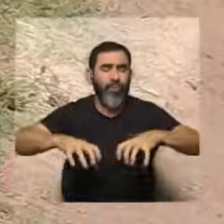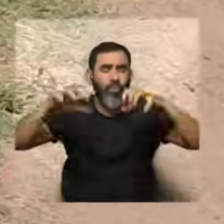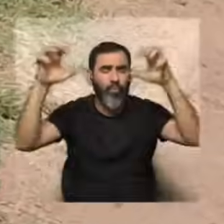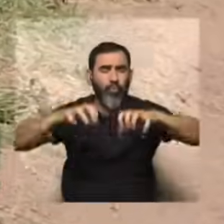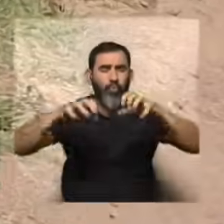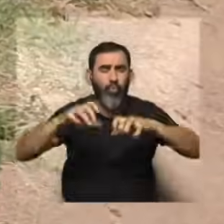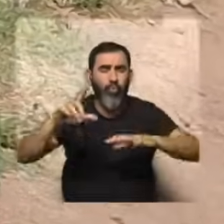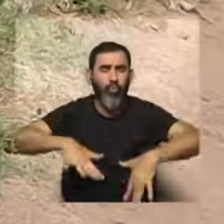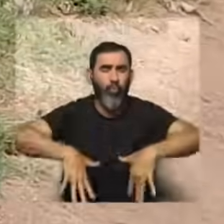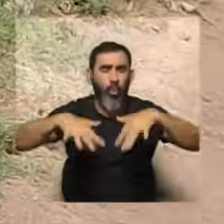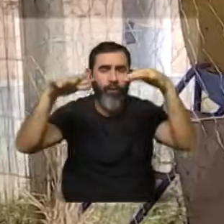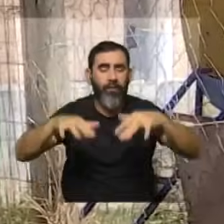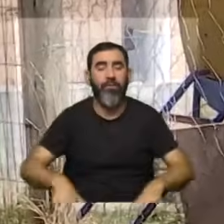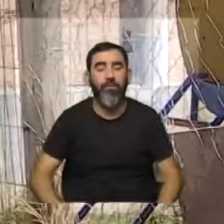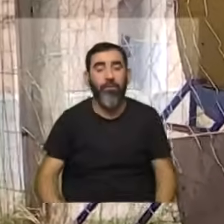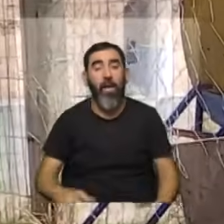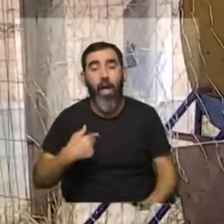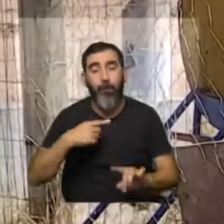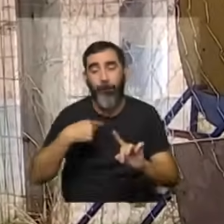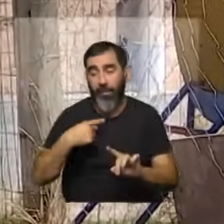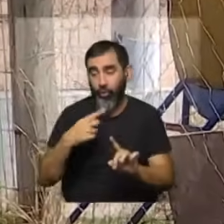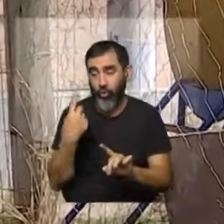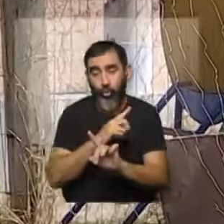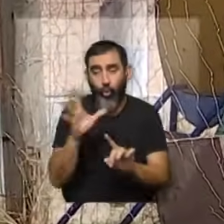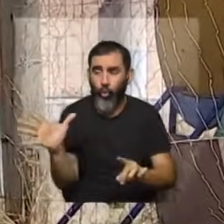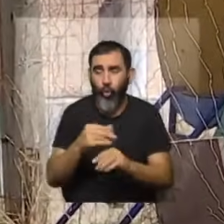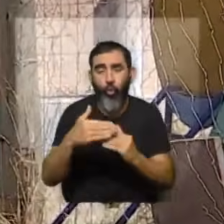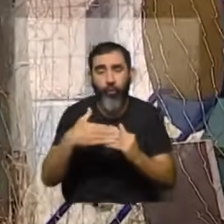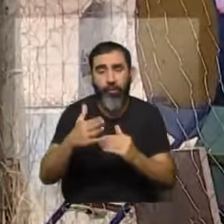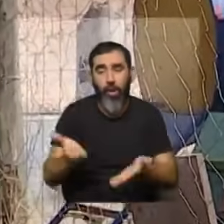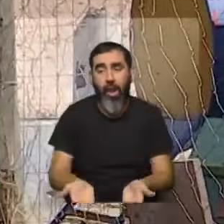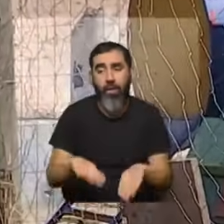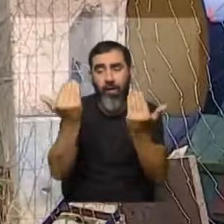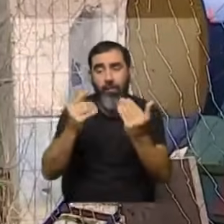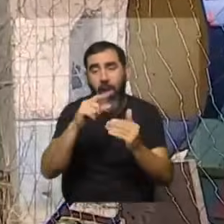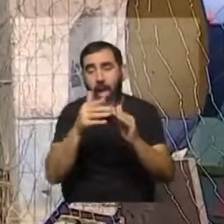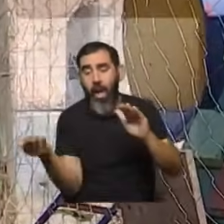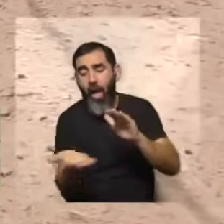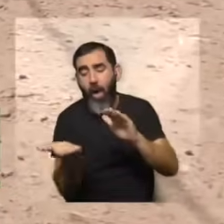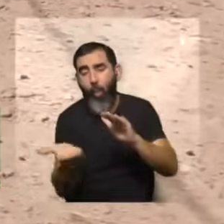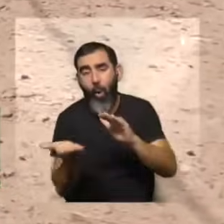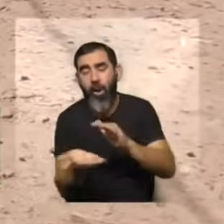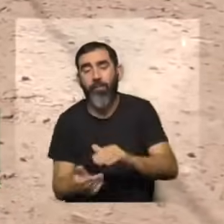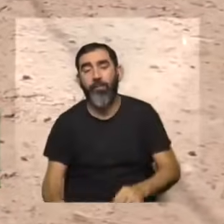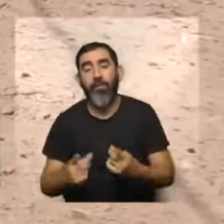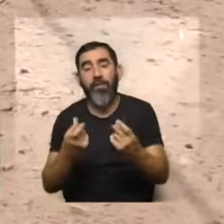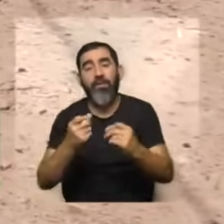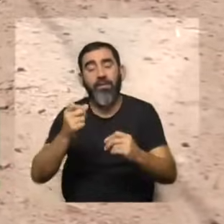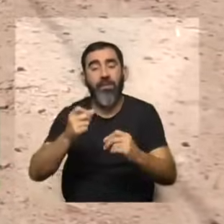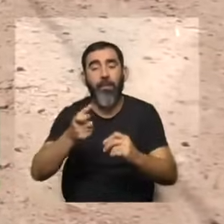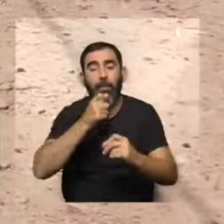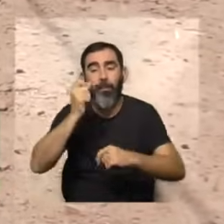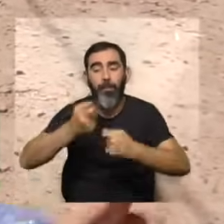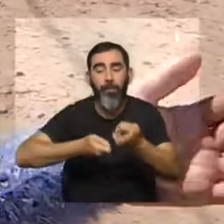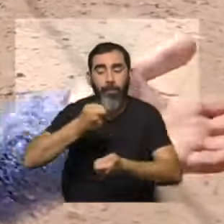inunda. No solo a mí, sino a todos los vecinos de la vuelta, tenemos que estar levantando la chapa para que bien que pase el agua para el otro lado. Precisamos relleno, más bien decir,